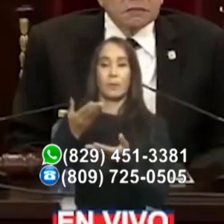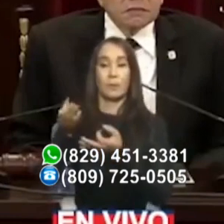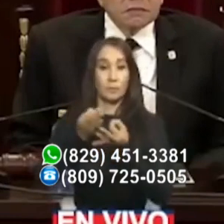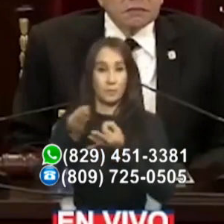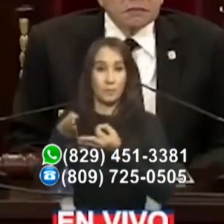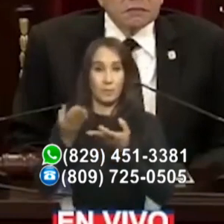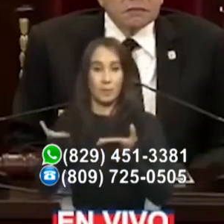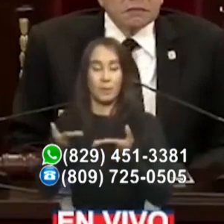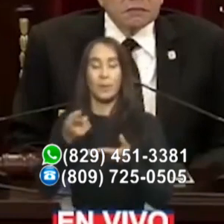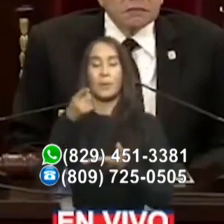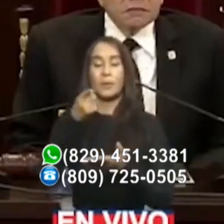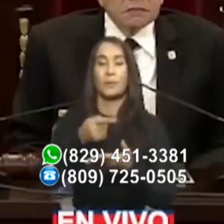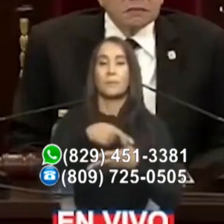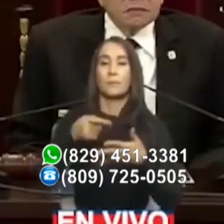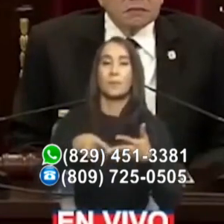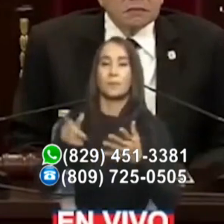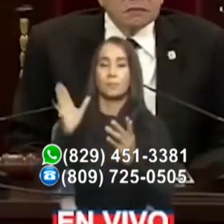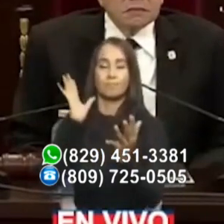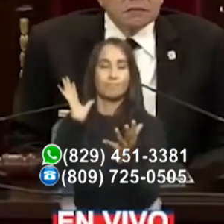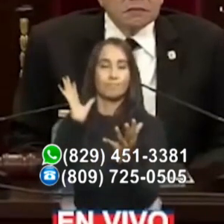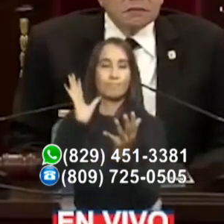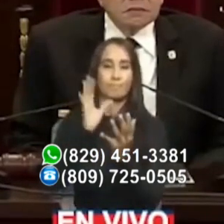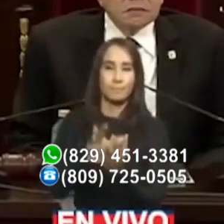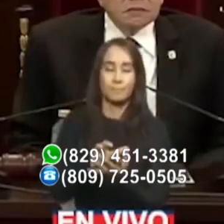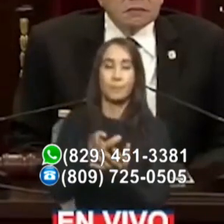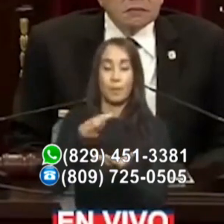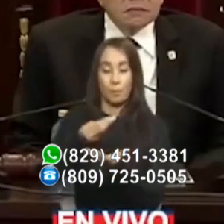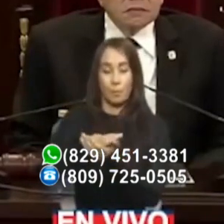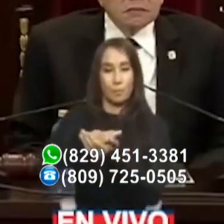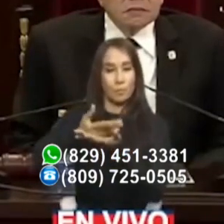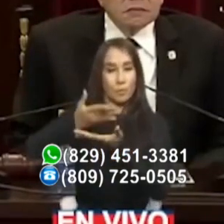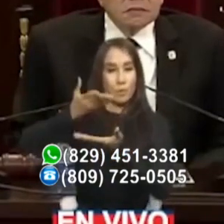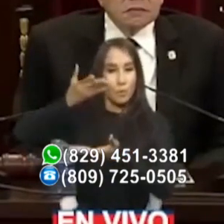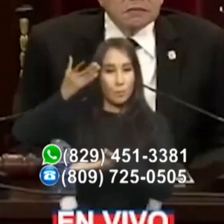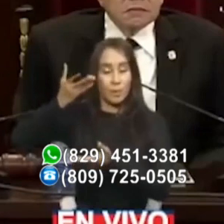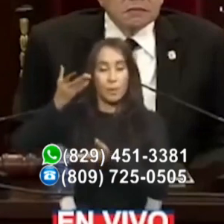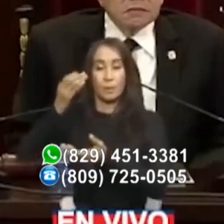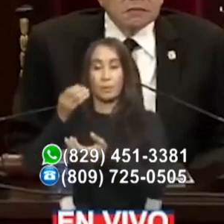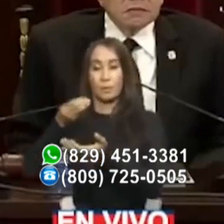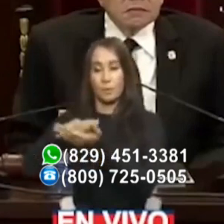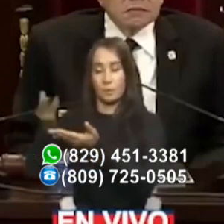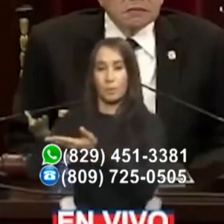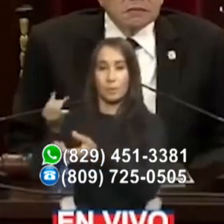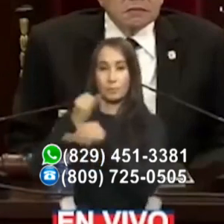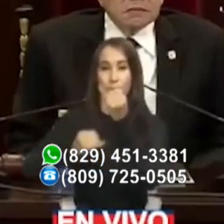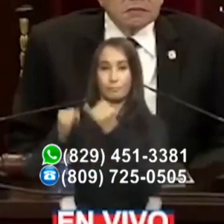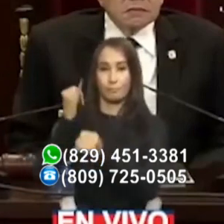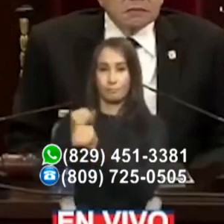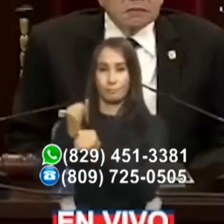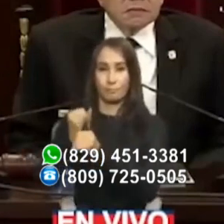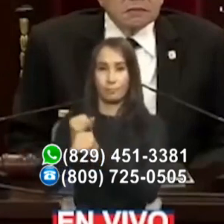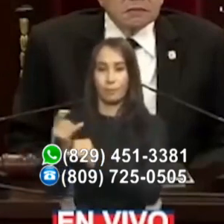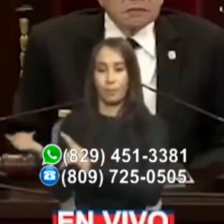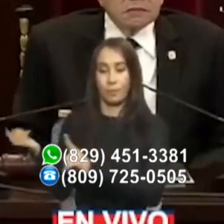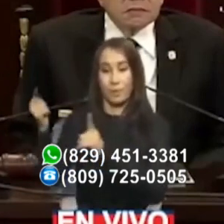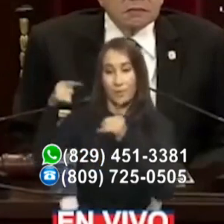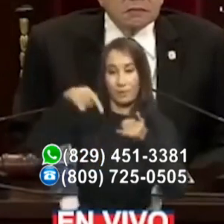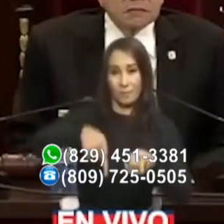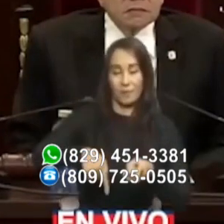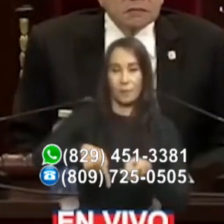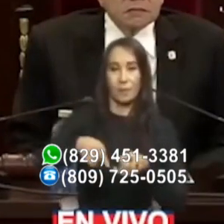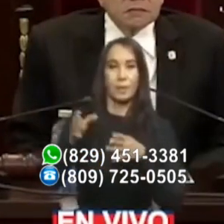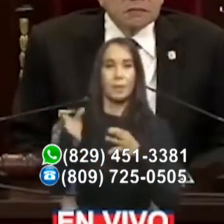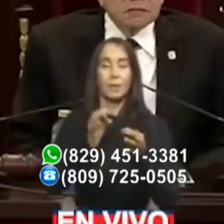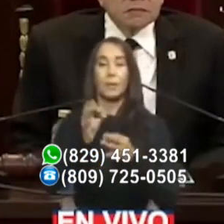180 aniversario de la Independencia Nacional, hoy martes 27 de febrero, la atención se centra en el discurso